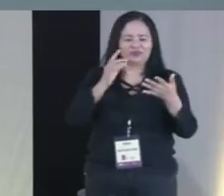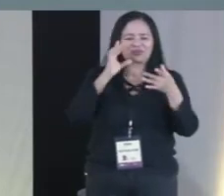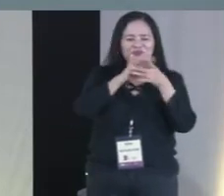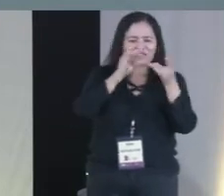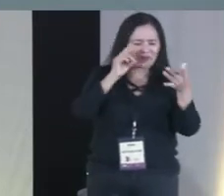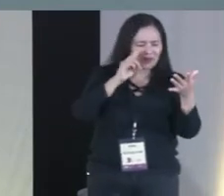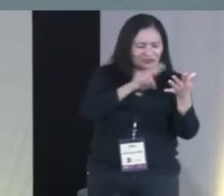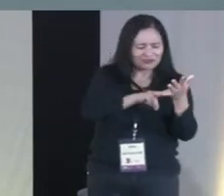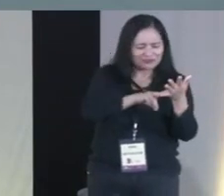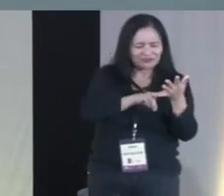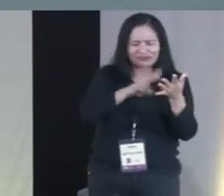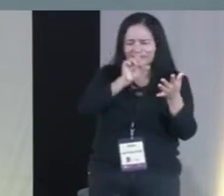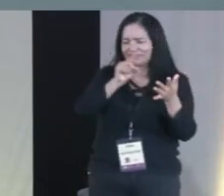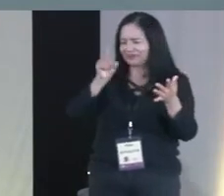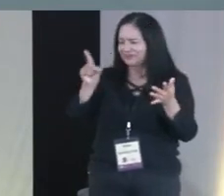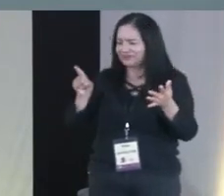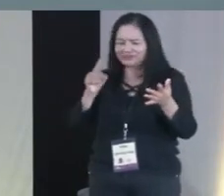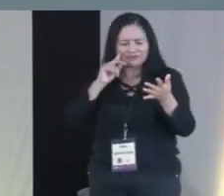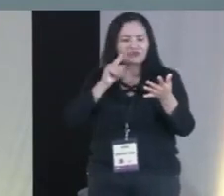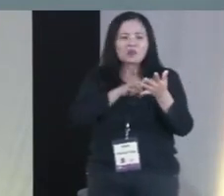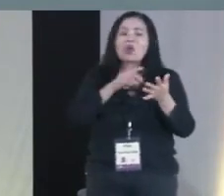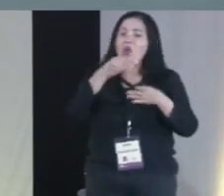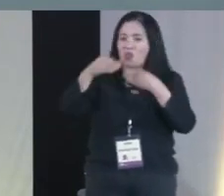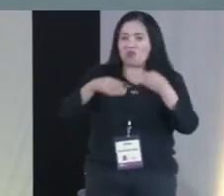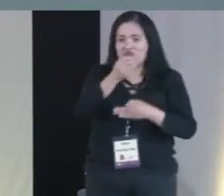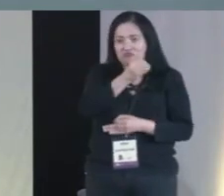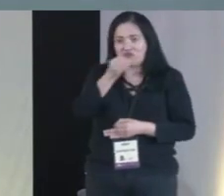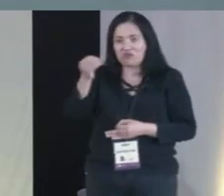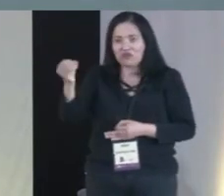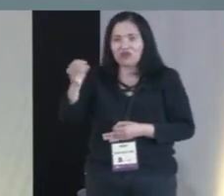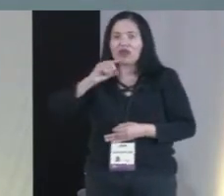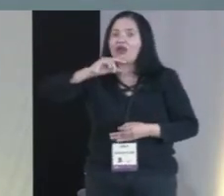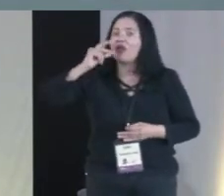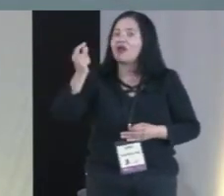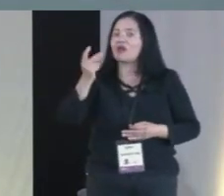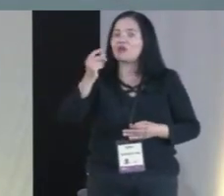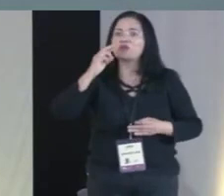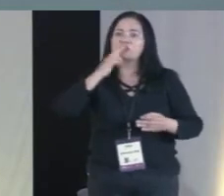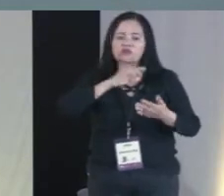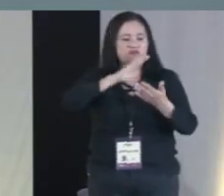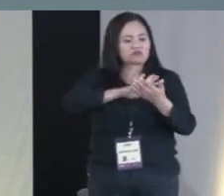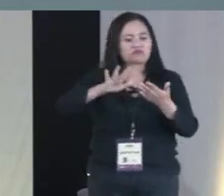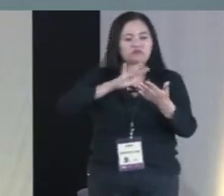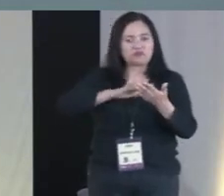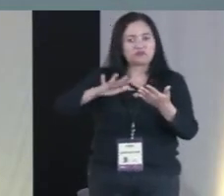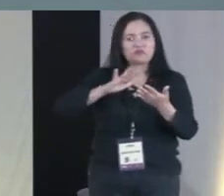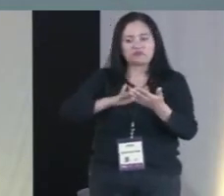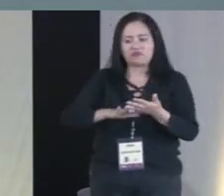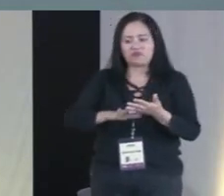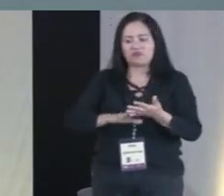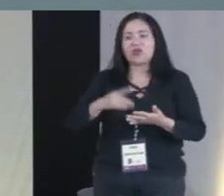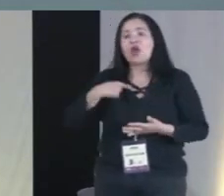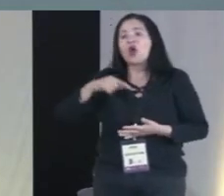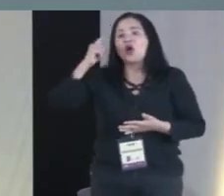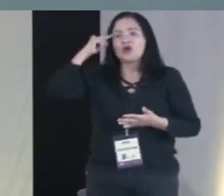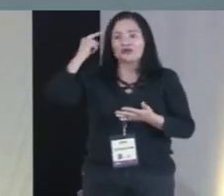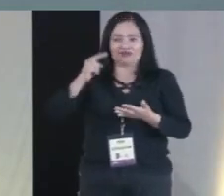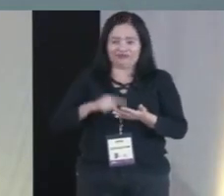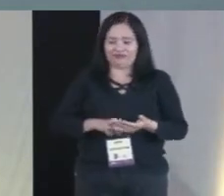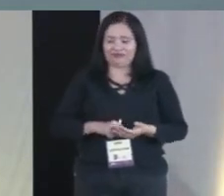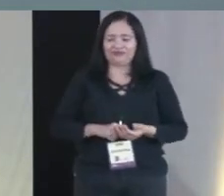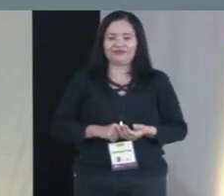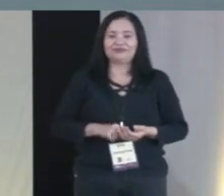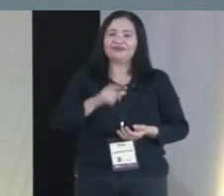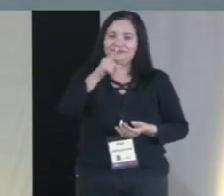a tesis muy interesantes, muy bien construidas, y nos lo acabamos creyendo. Yo creo